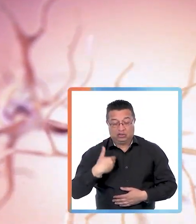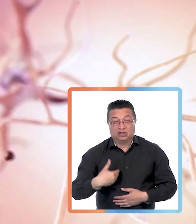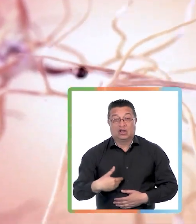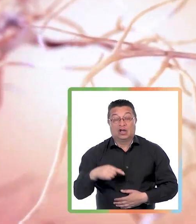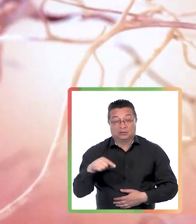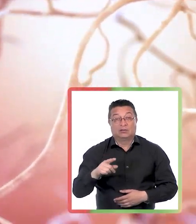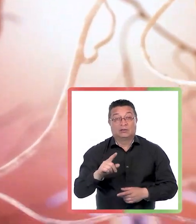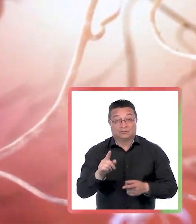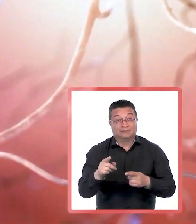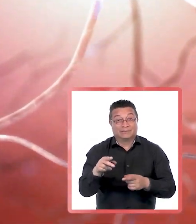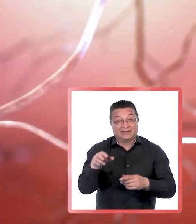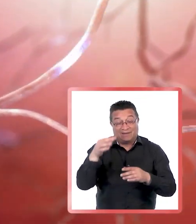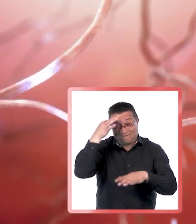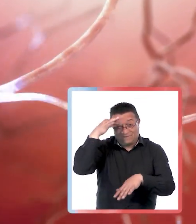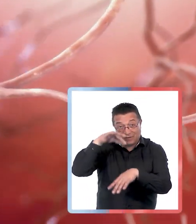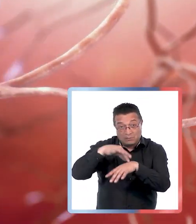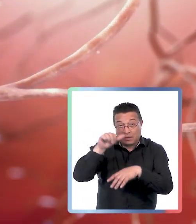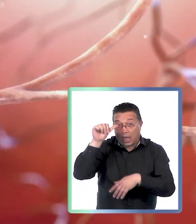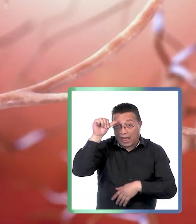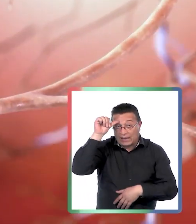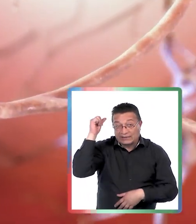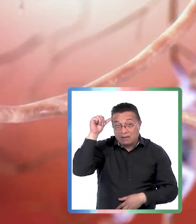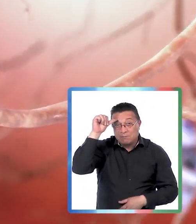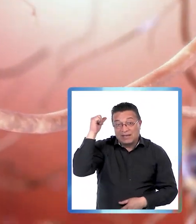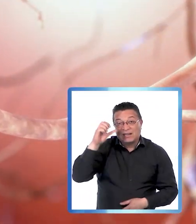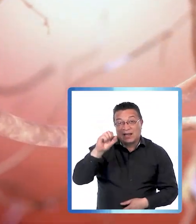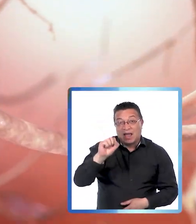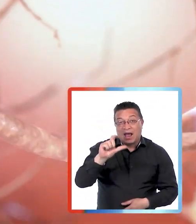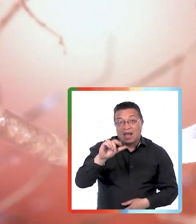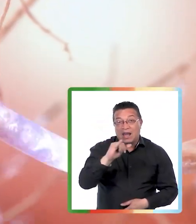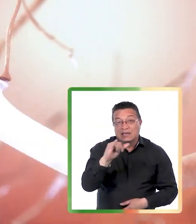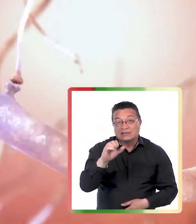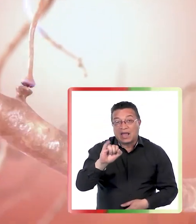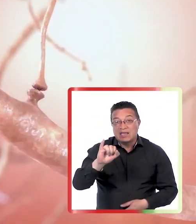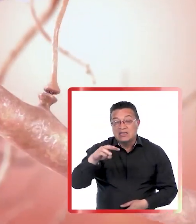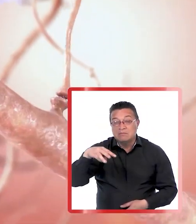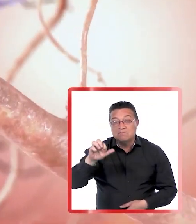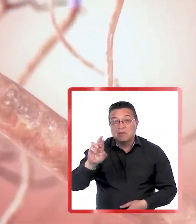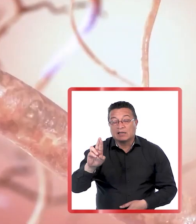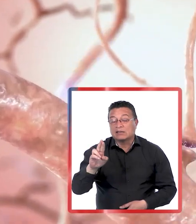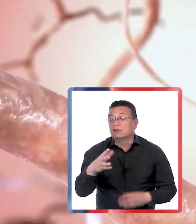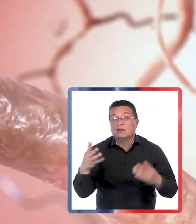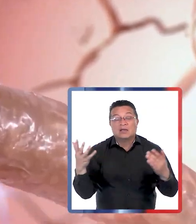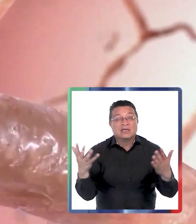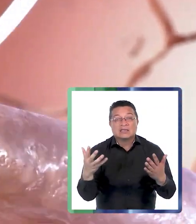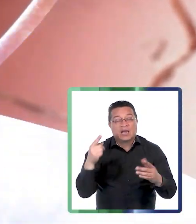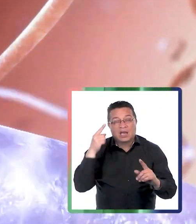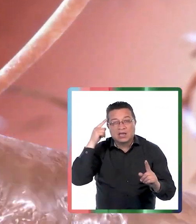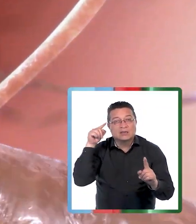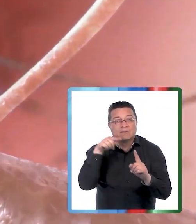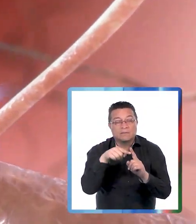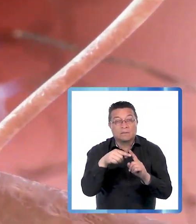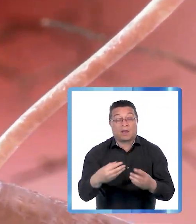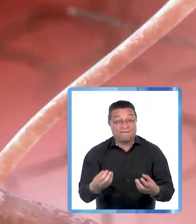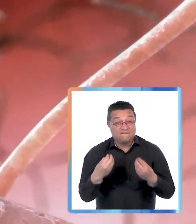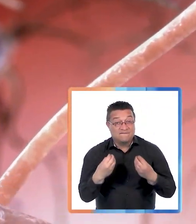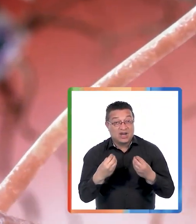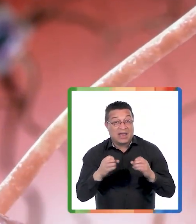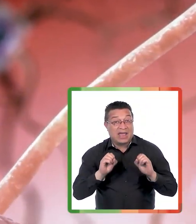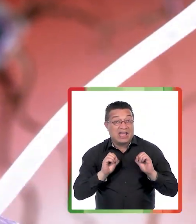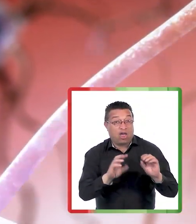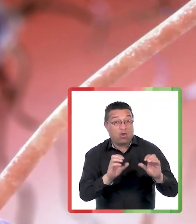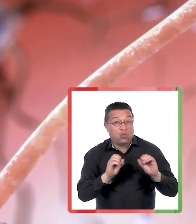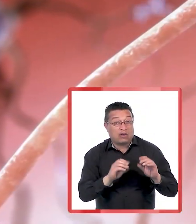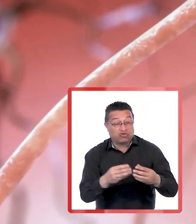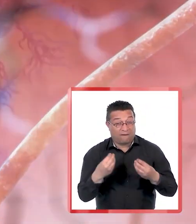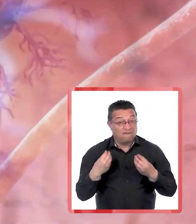Entonces, volviendo a la enfermedad de Alzheimer, eh, la idea es que con una buena